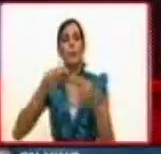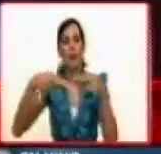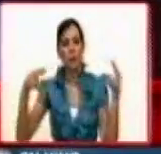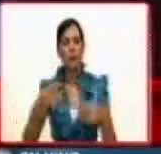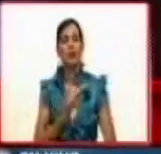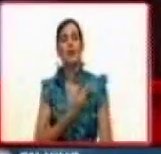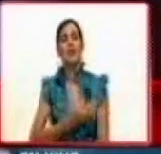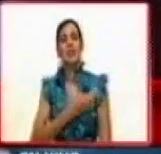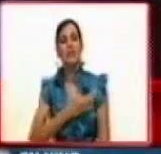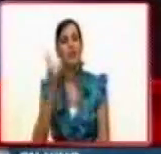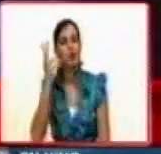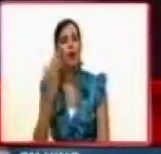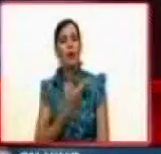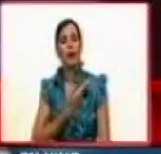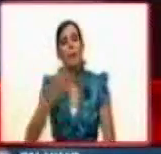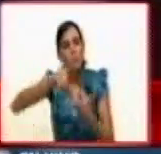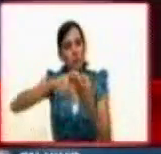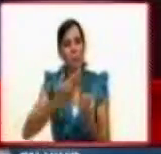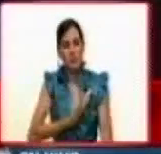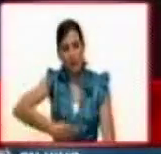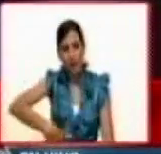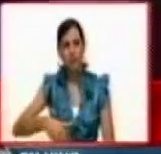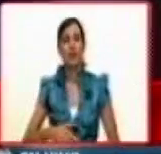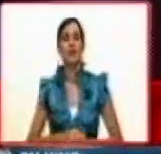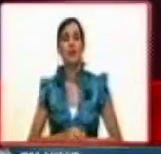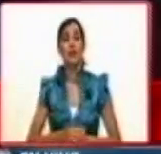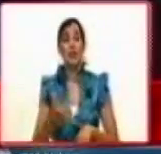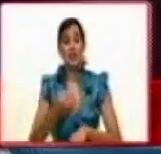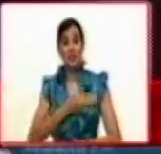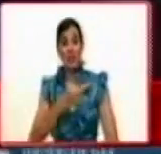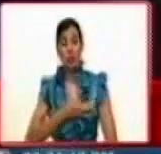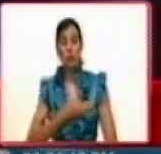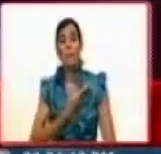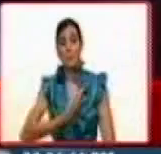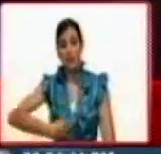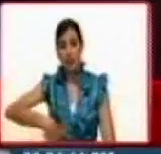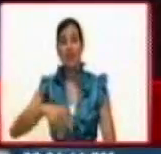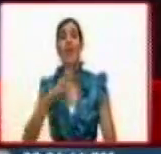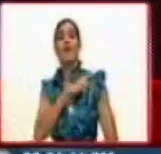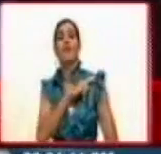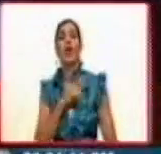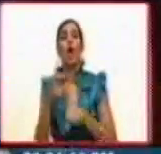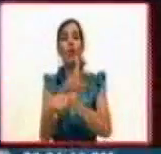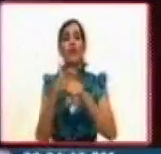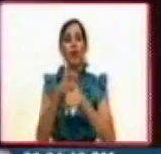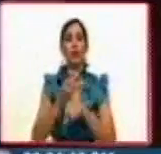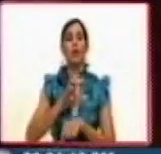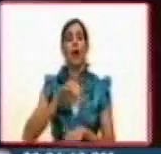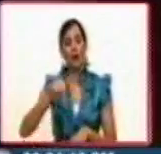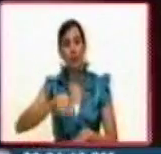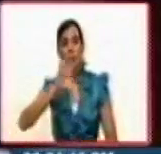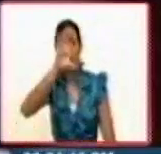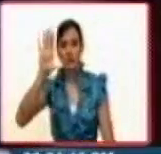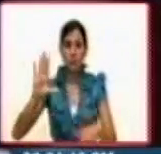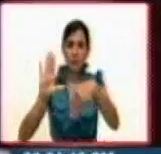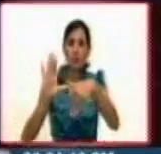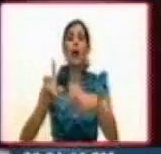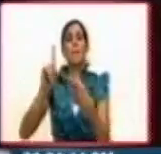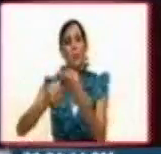señores y señoras jefes de Estado y de Gobierno de los países de las Américas, sus distinguidas esposas y o